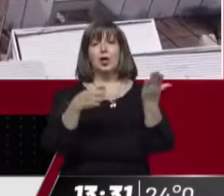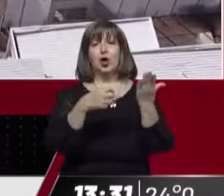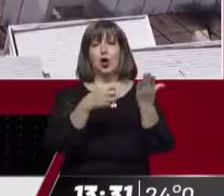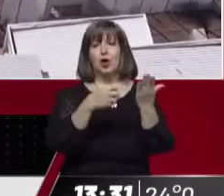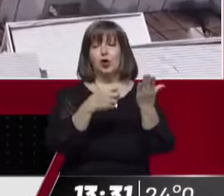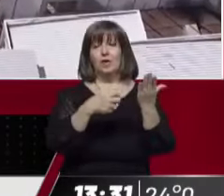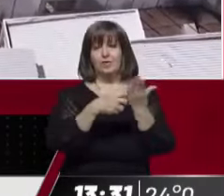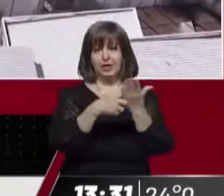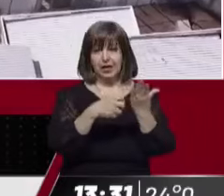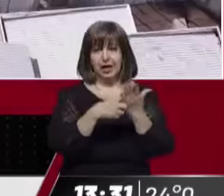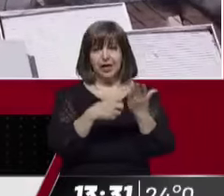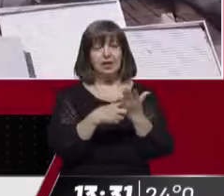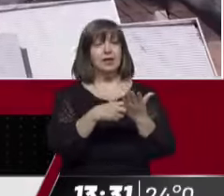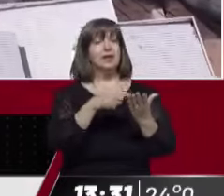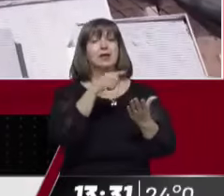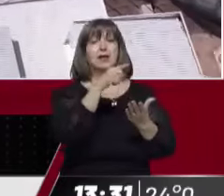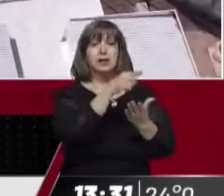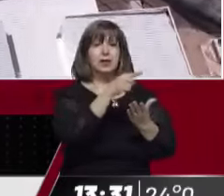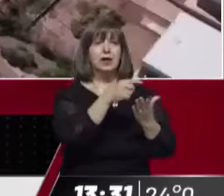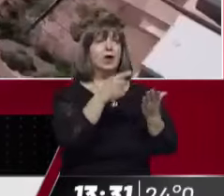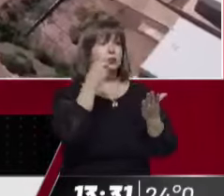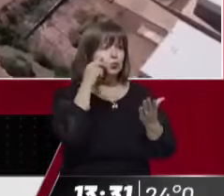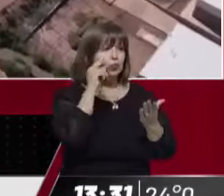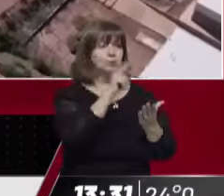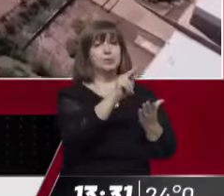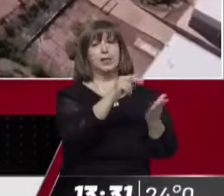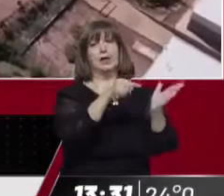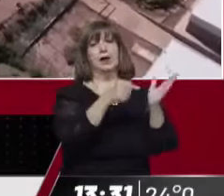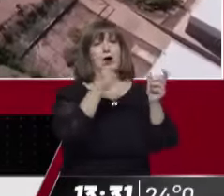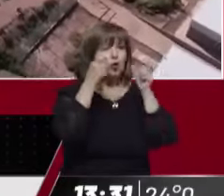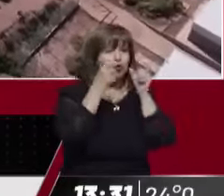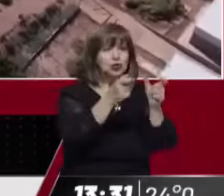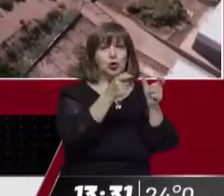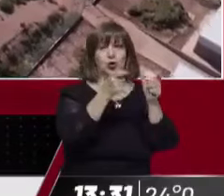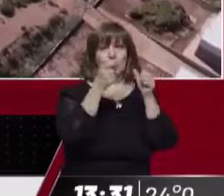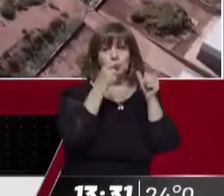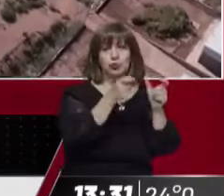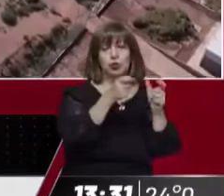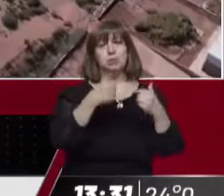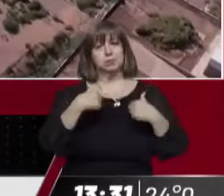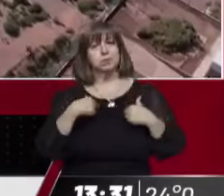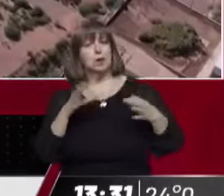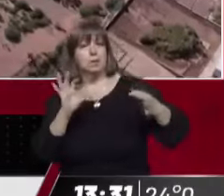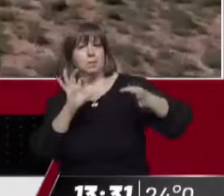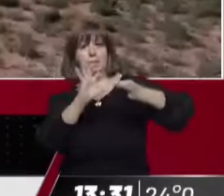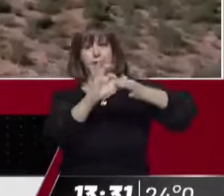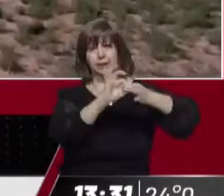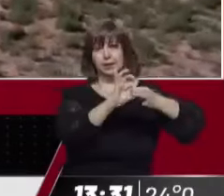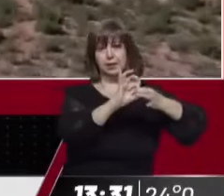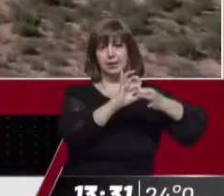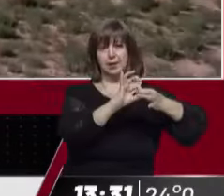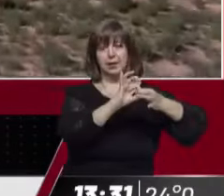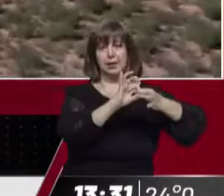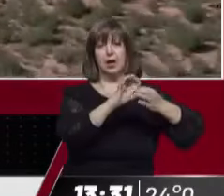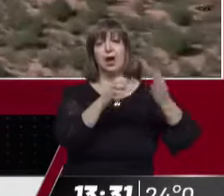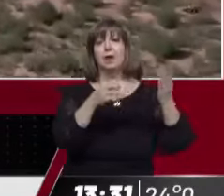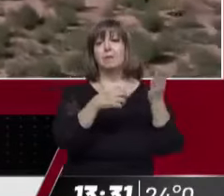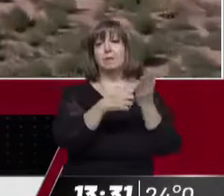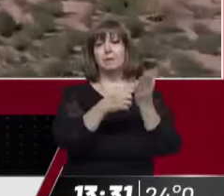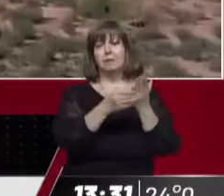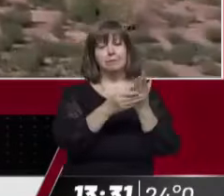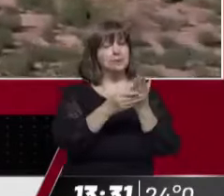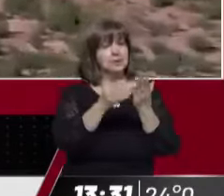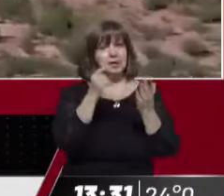una rigurosa aplicación de reiterancia, y en eso estamos muy bien trabajando con el Ministerio Público Fiscal. Ustedes lo vieron, no podríamos haber hecho